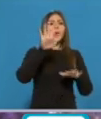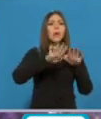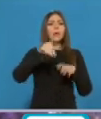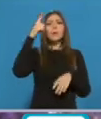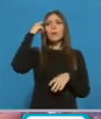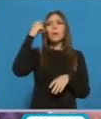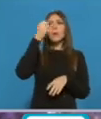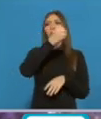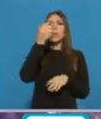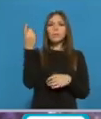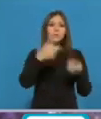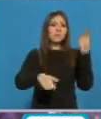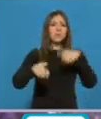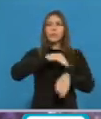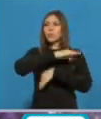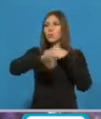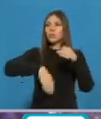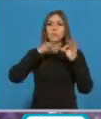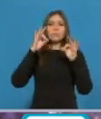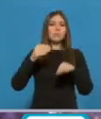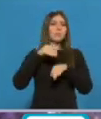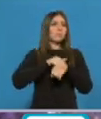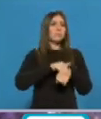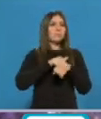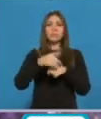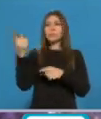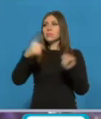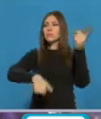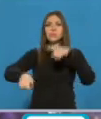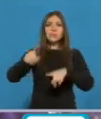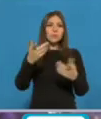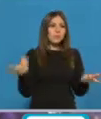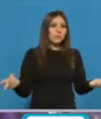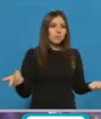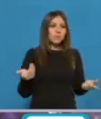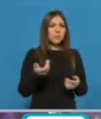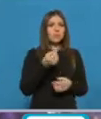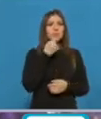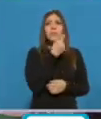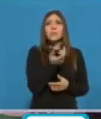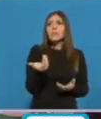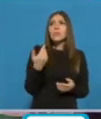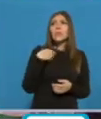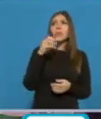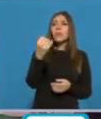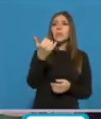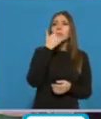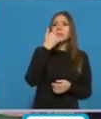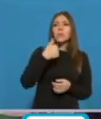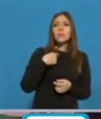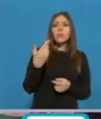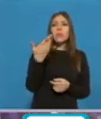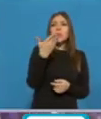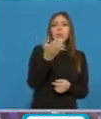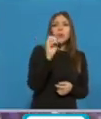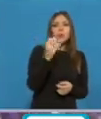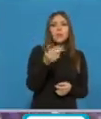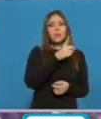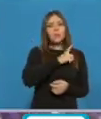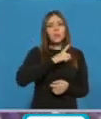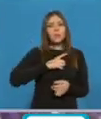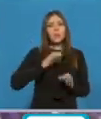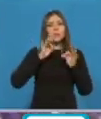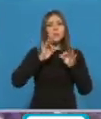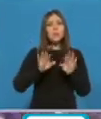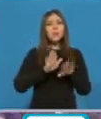tus órdenes y crees que todo el mundo te las leyó y entonces exiges y dices, es que no me lo habías pedido, ¿no? Entonces tratar de ser un poco más empático sería